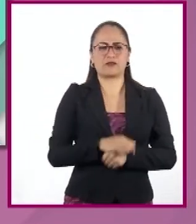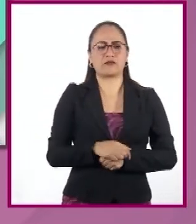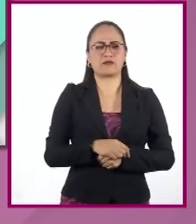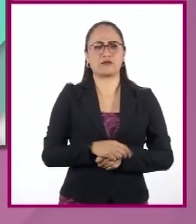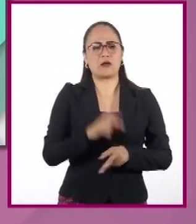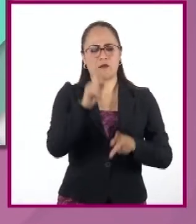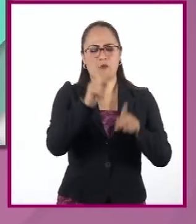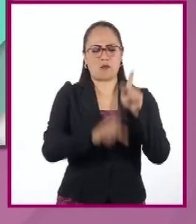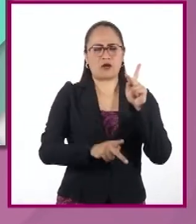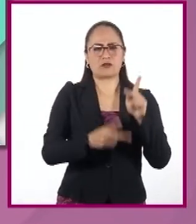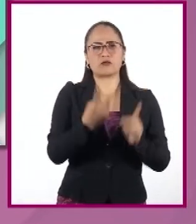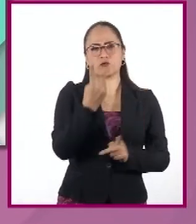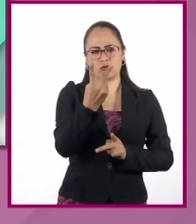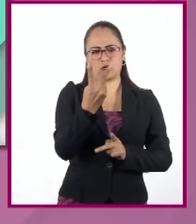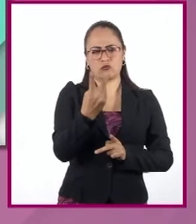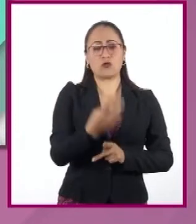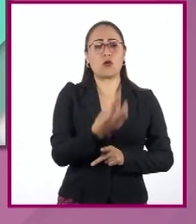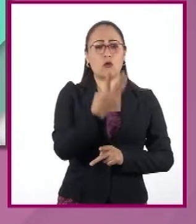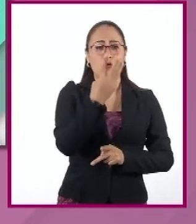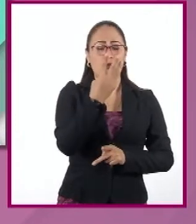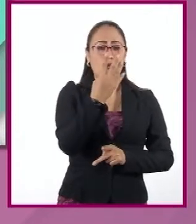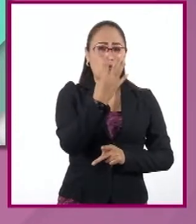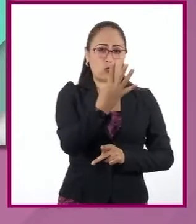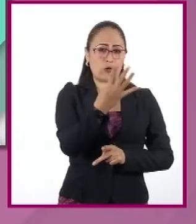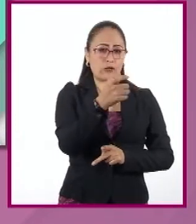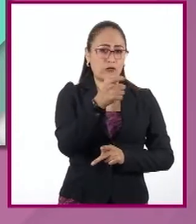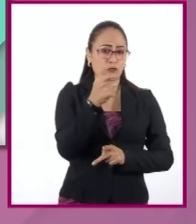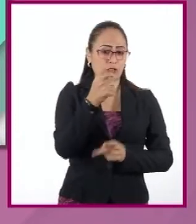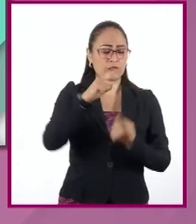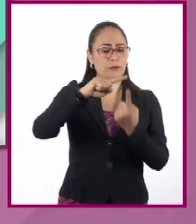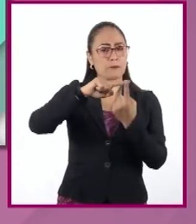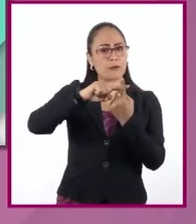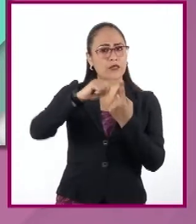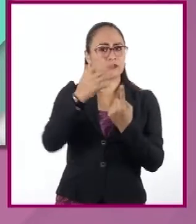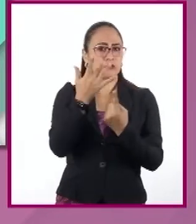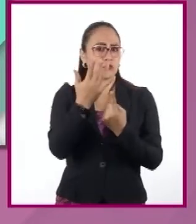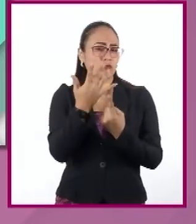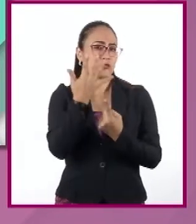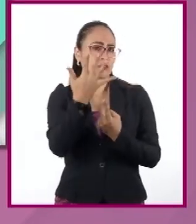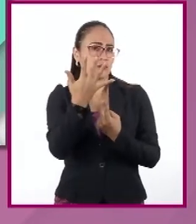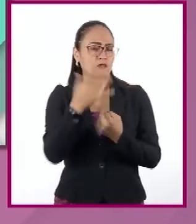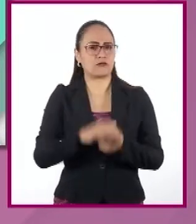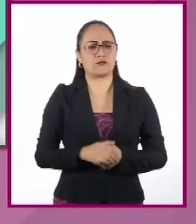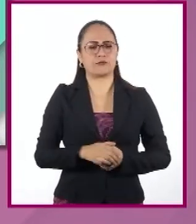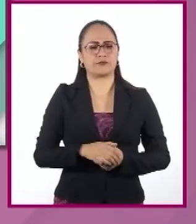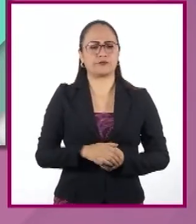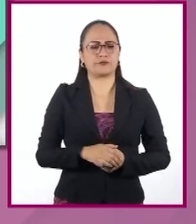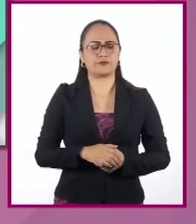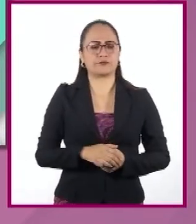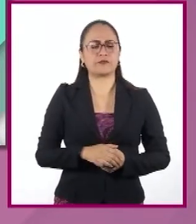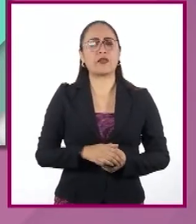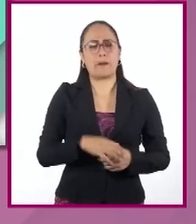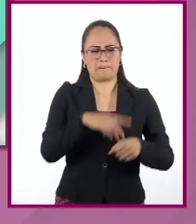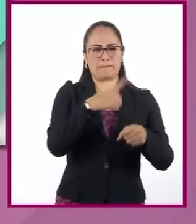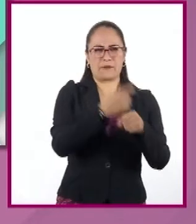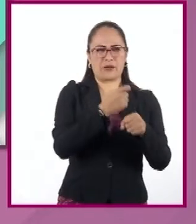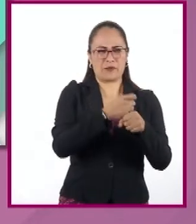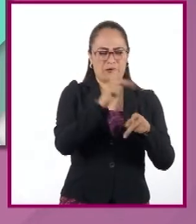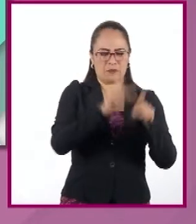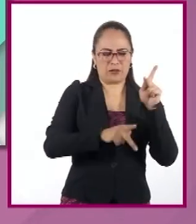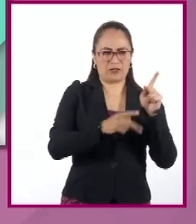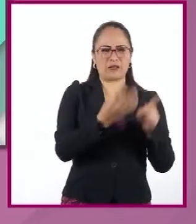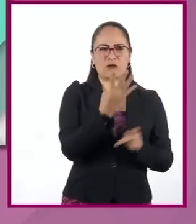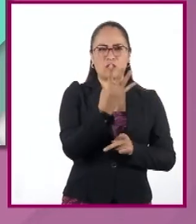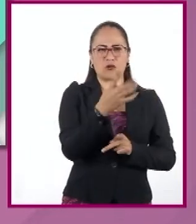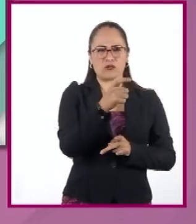dos términos, 4x más 55. El primero de estos es 4x,